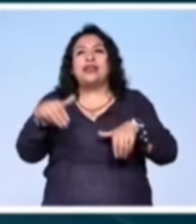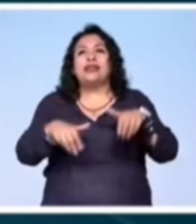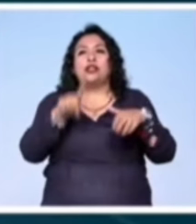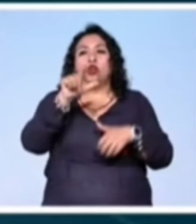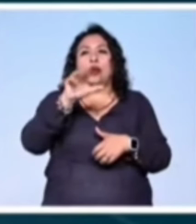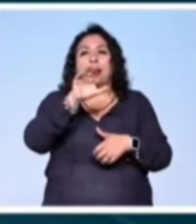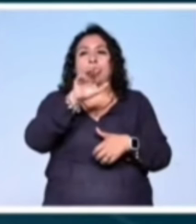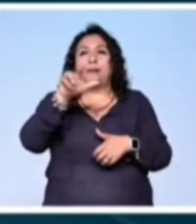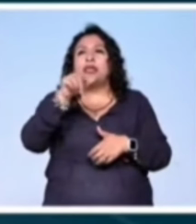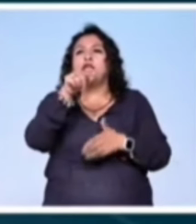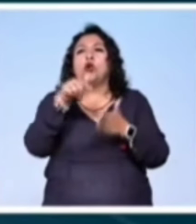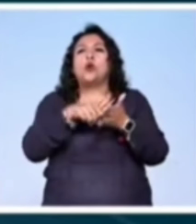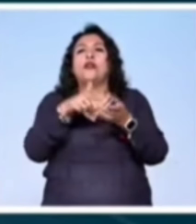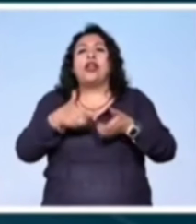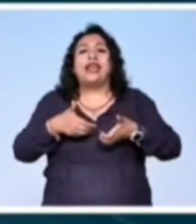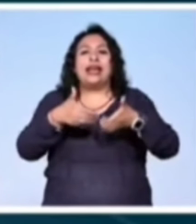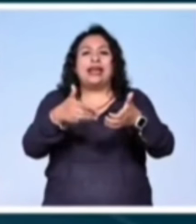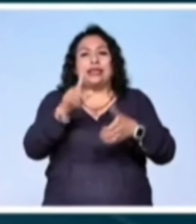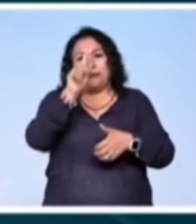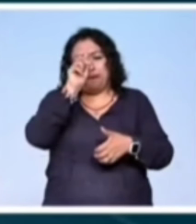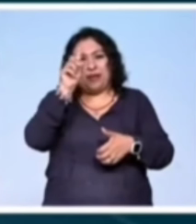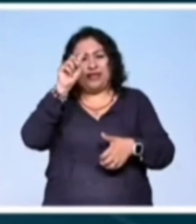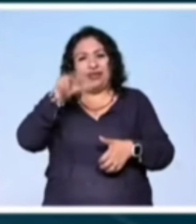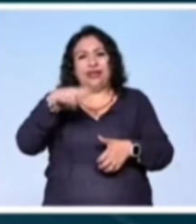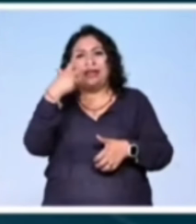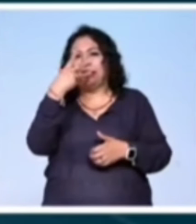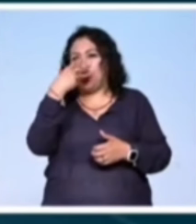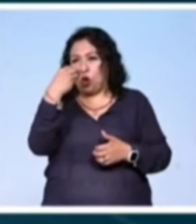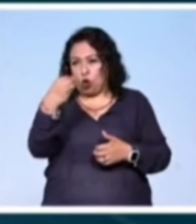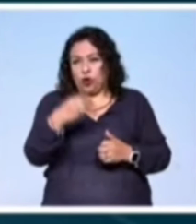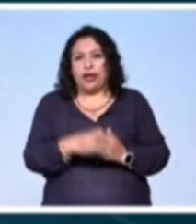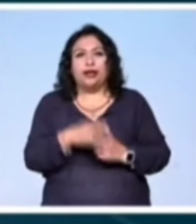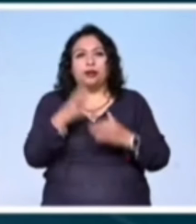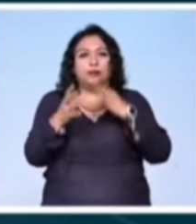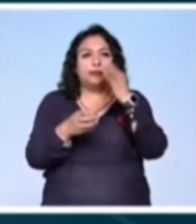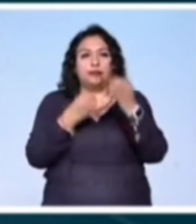La Capilla, localizado en la calle de Madrid 13, en Coyoacán.